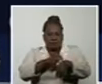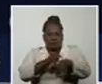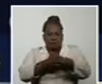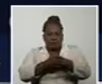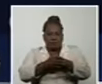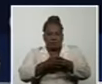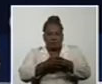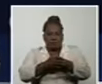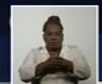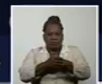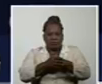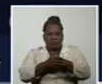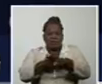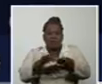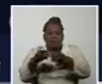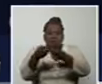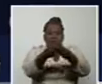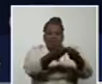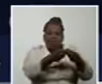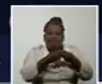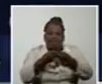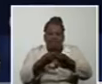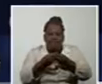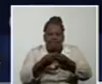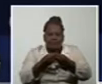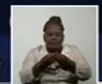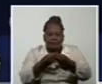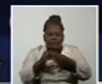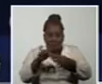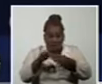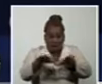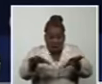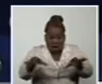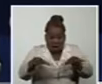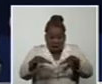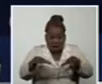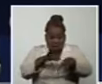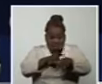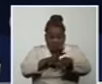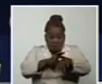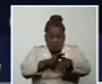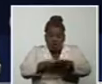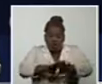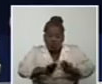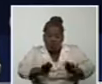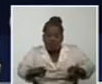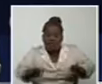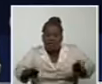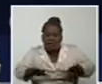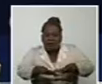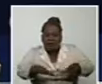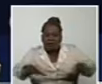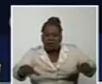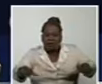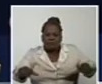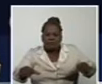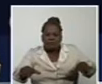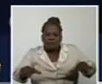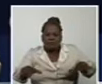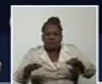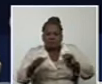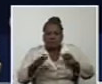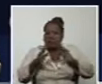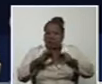produzca la transmisión, o sea, de este tipo de casos, o sea que la superficie no entraña ningún